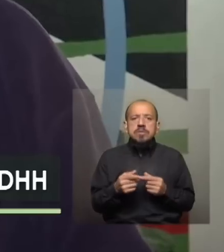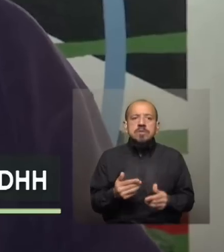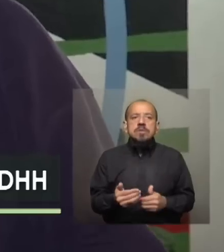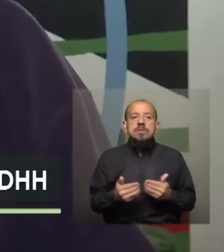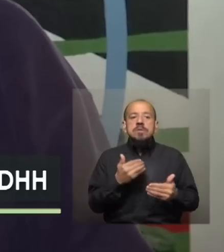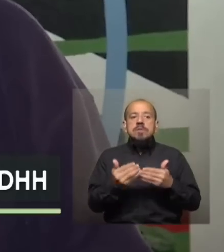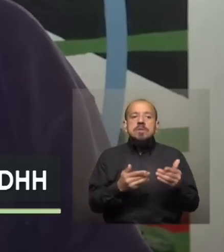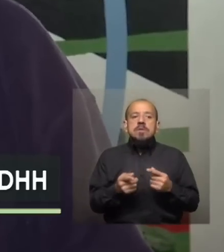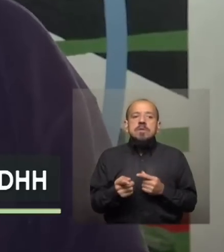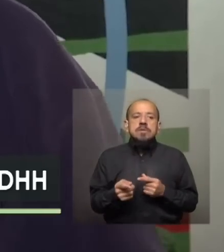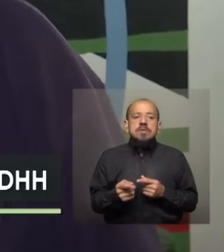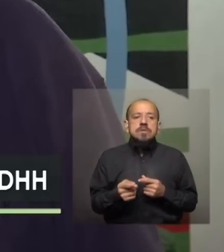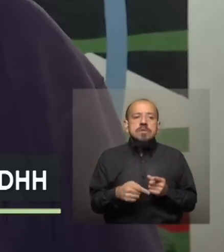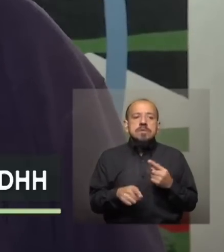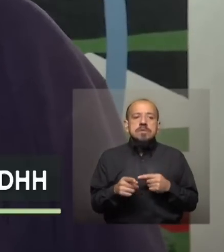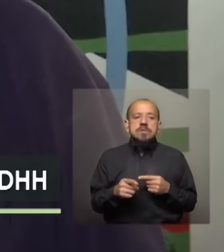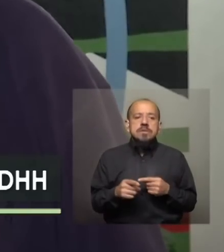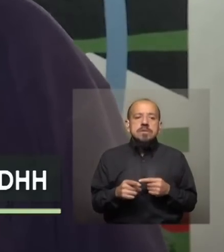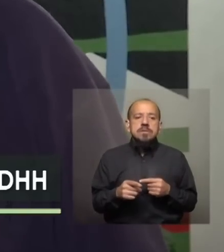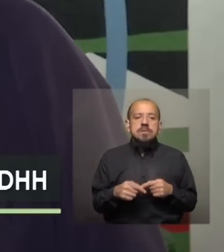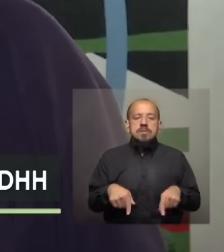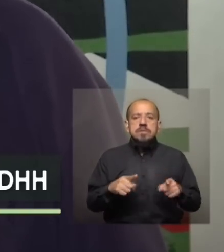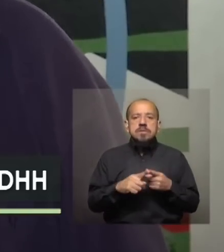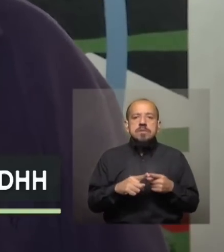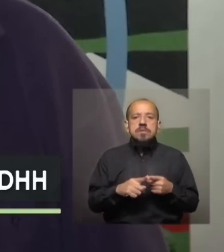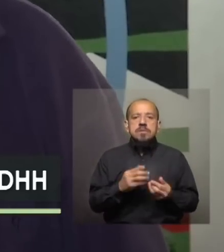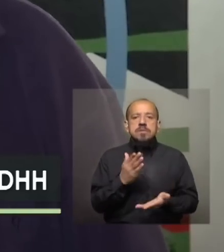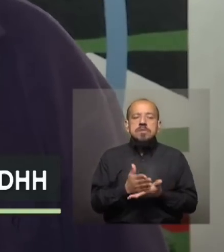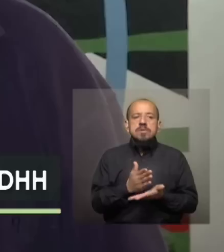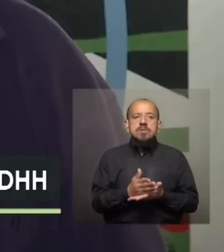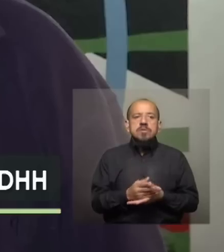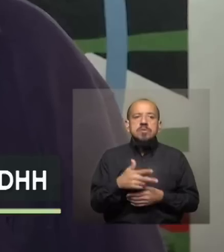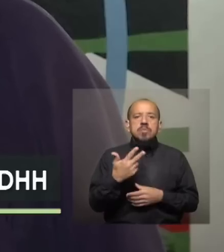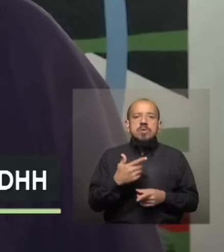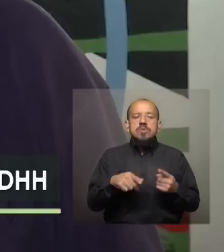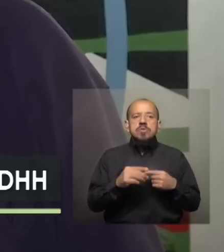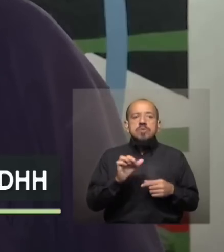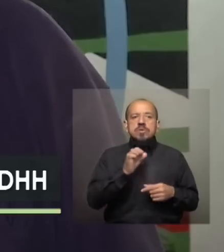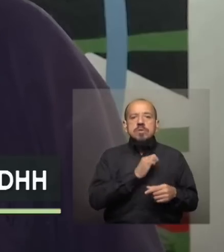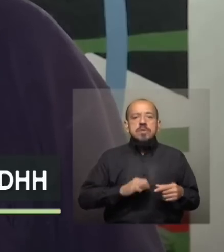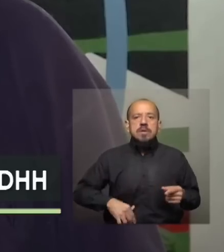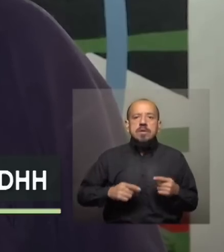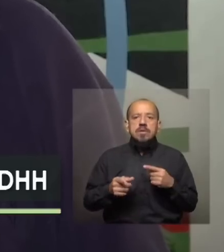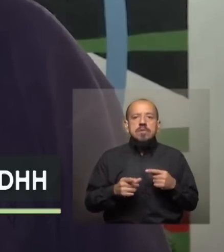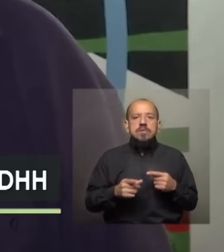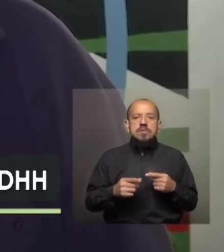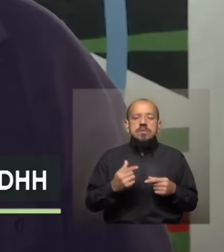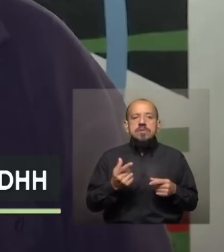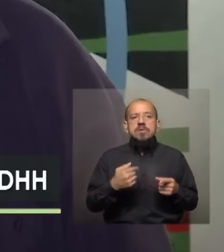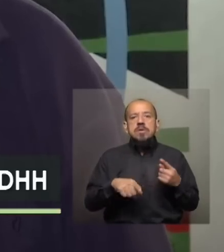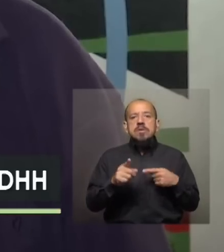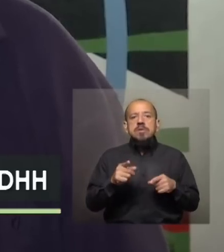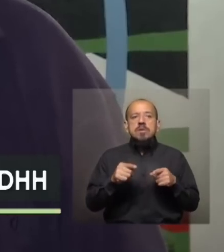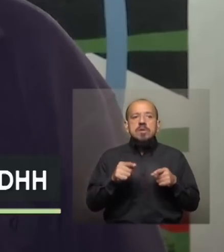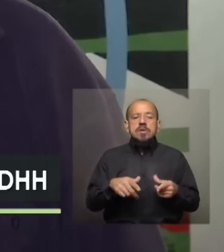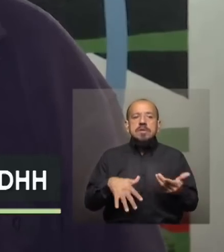y adherimos a todo lo que sea el respeto de los Derechos Humanos lo que han firmado los estados y lo que plantea la sociedad civil en este